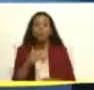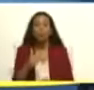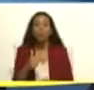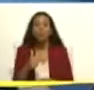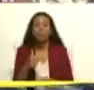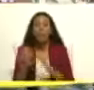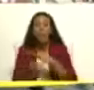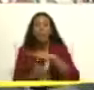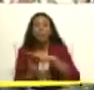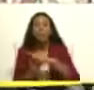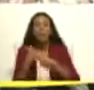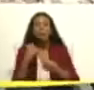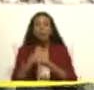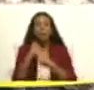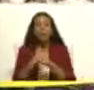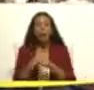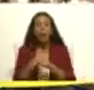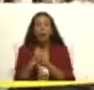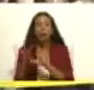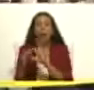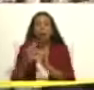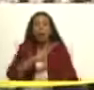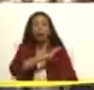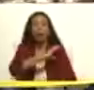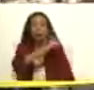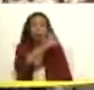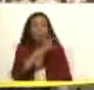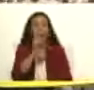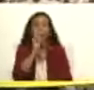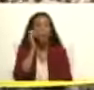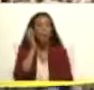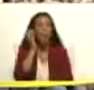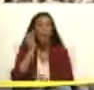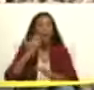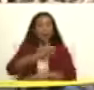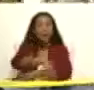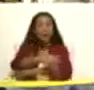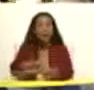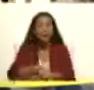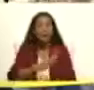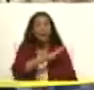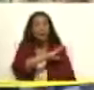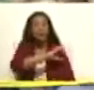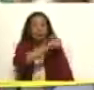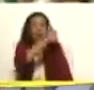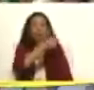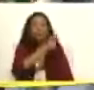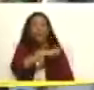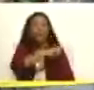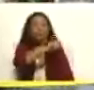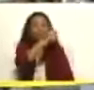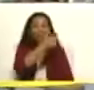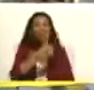de base, con las jefas y jefes de calle, con las jefas y